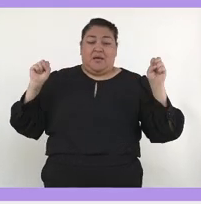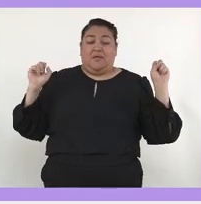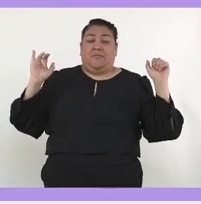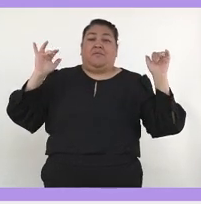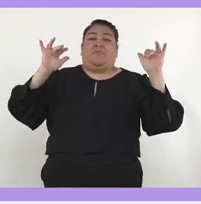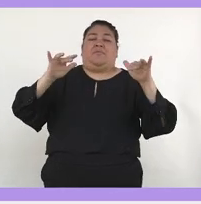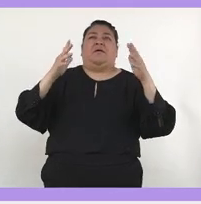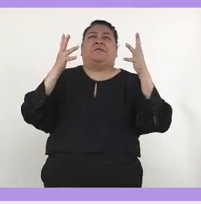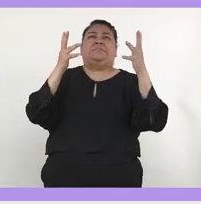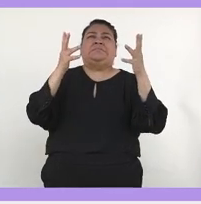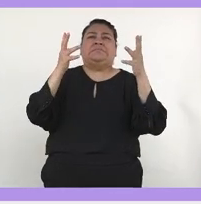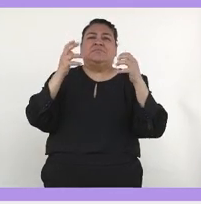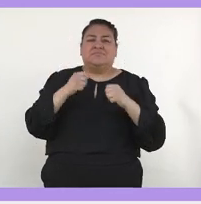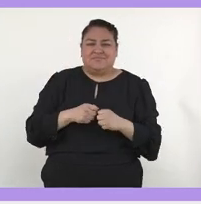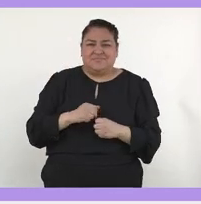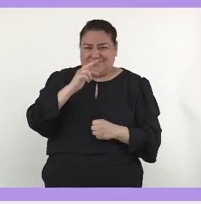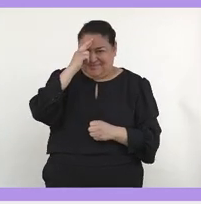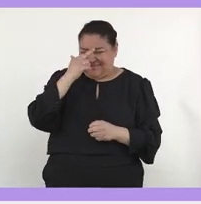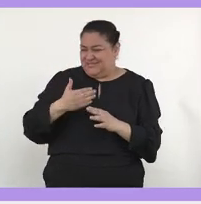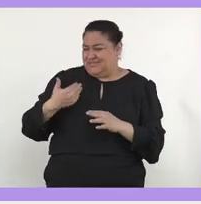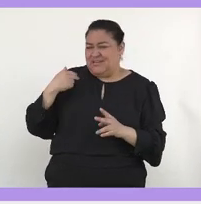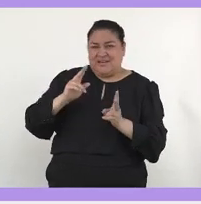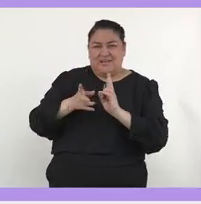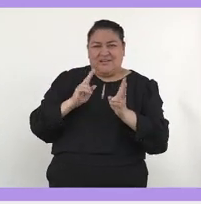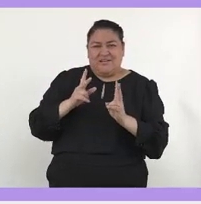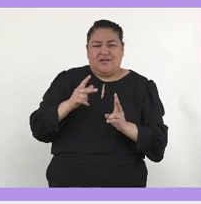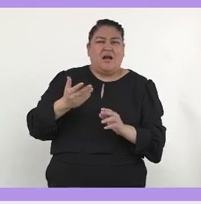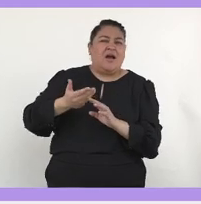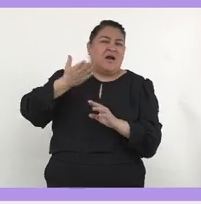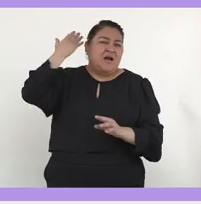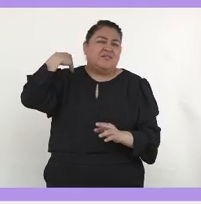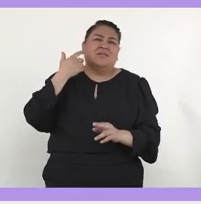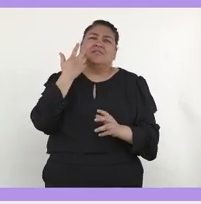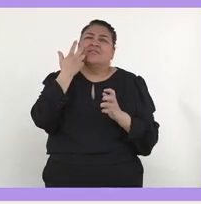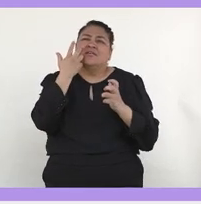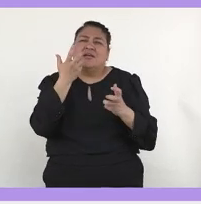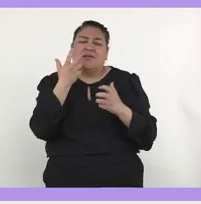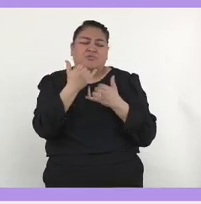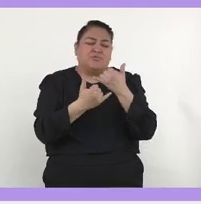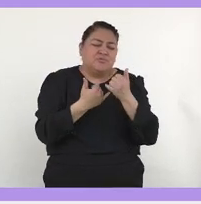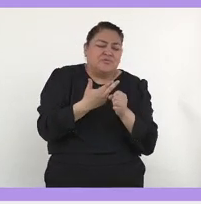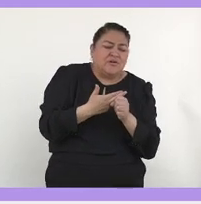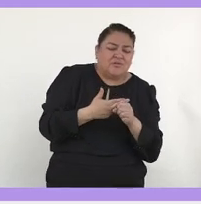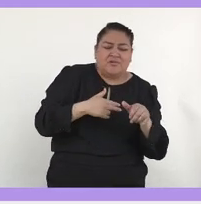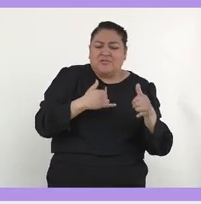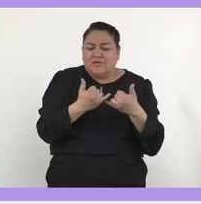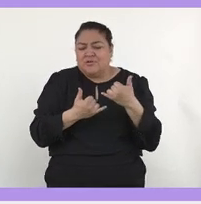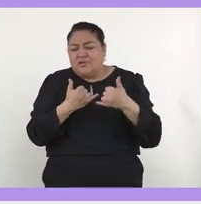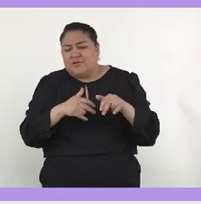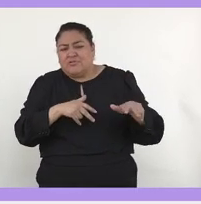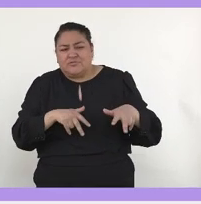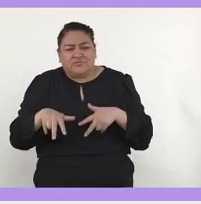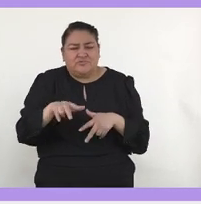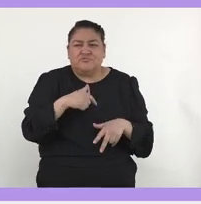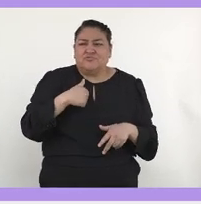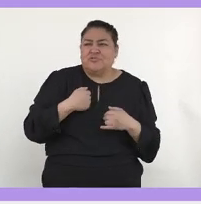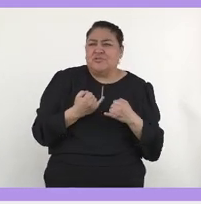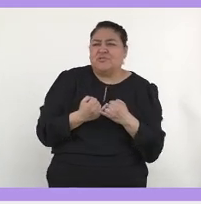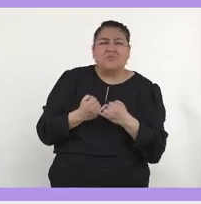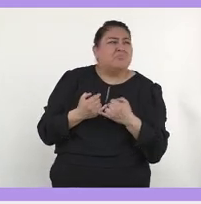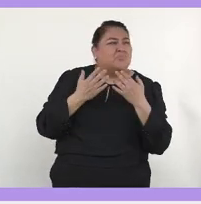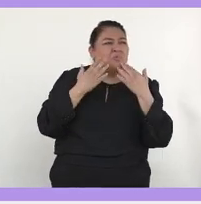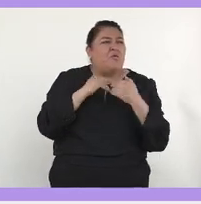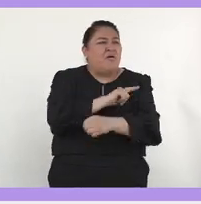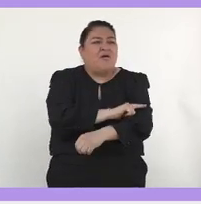de lo que hemos soñado y lo decía Mónica en la charla anterior todas en algún momento tuvimos el sueño de ser futbolistas no y me acuerdo que que en un punto yo dije pero es que no hay liga